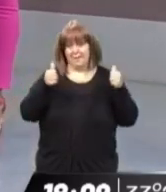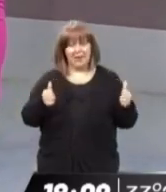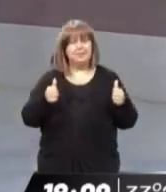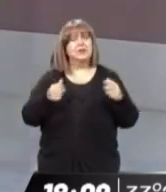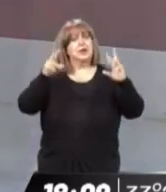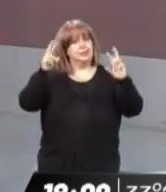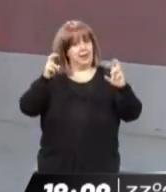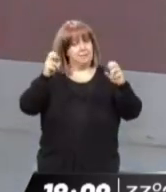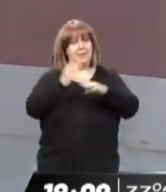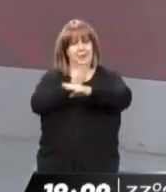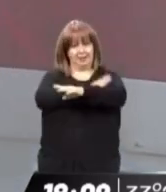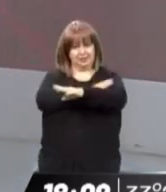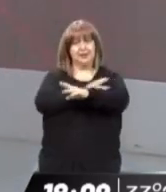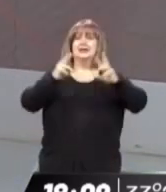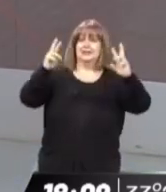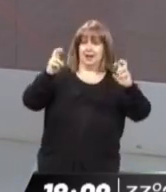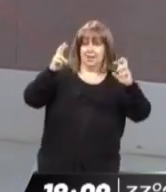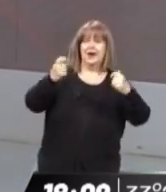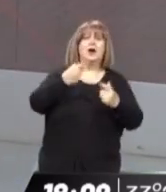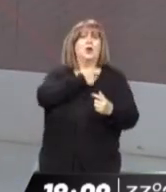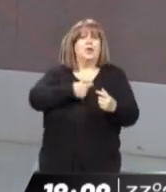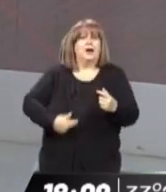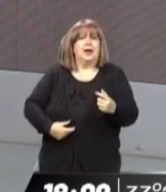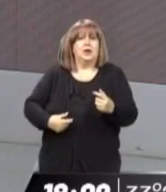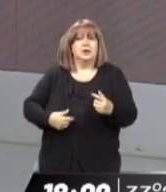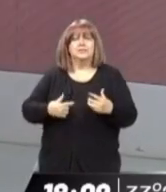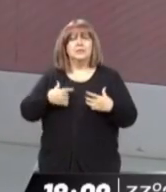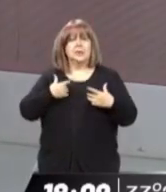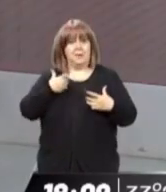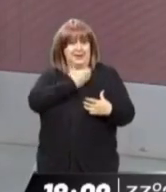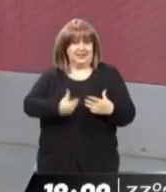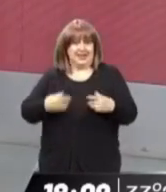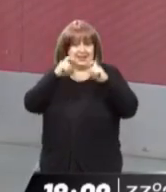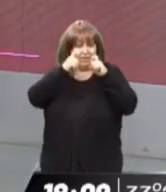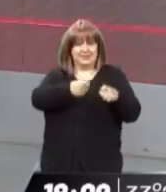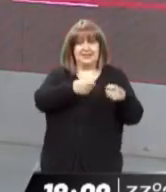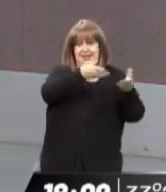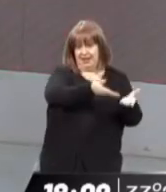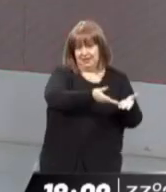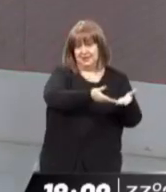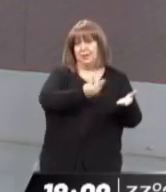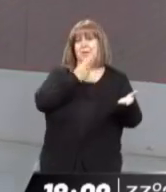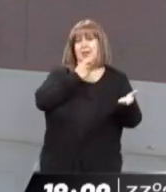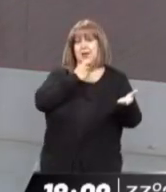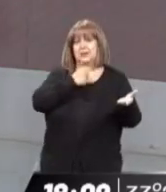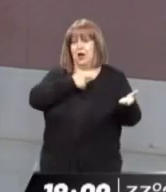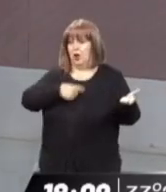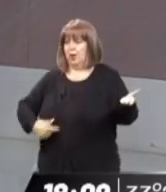Muy bien, hablábamos de esto al principio, las razones del desplante, por qué Rodolfo Suárez decidió dejar políticamente solo, pero a la